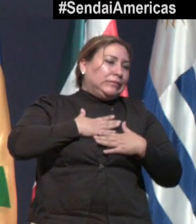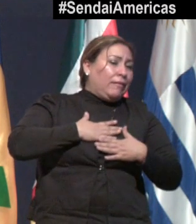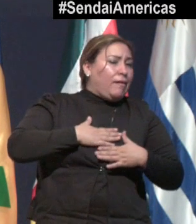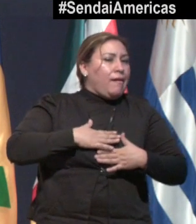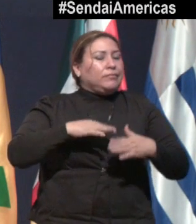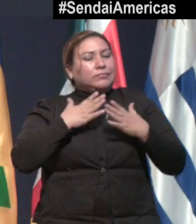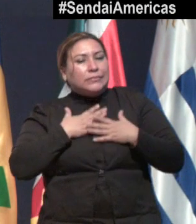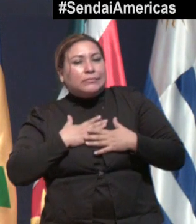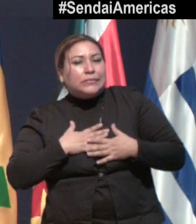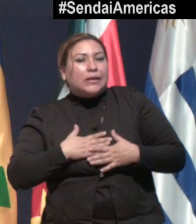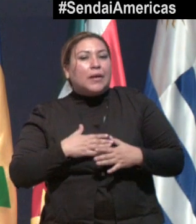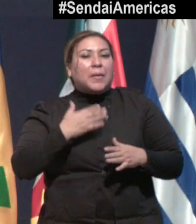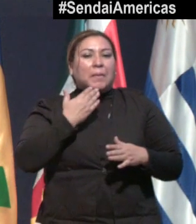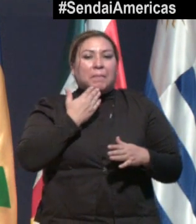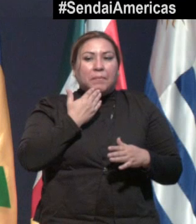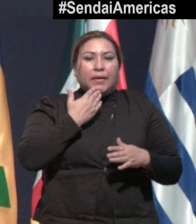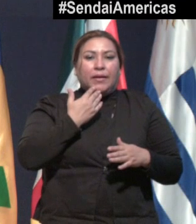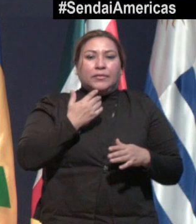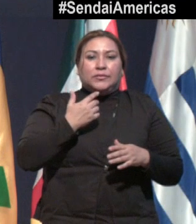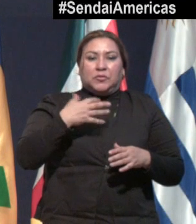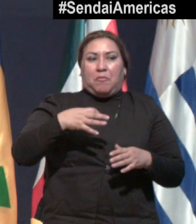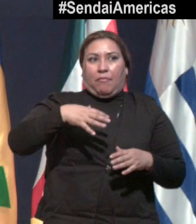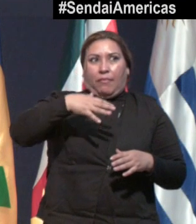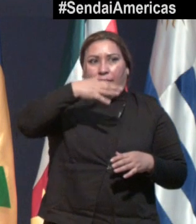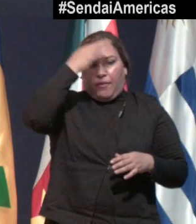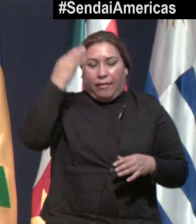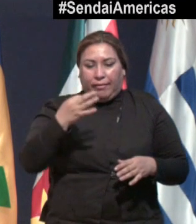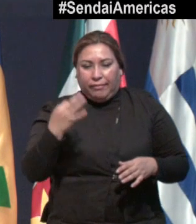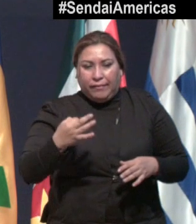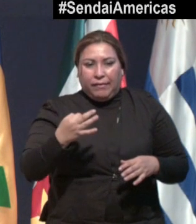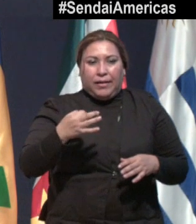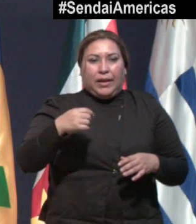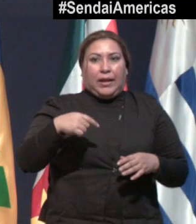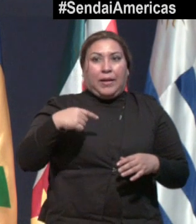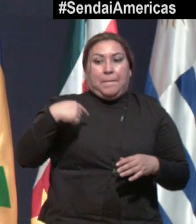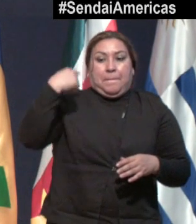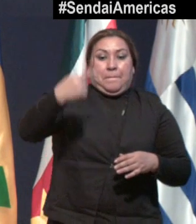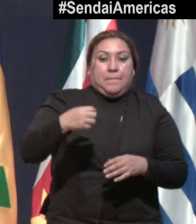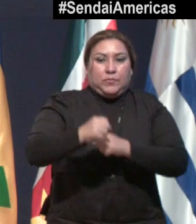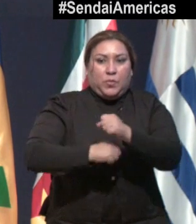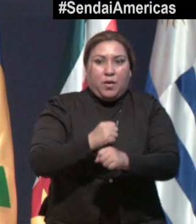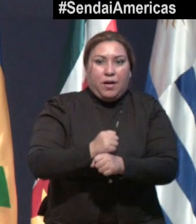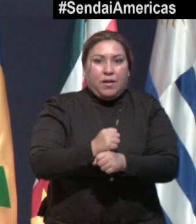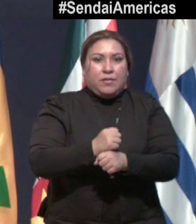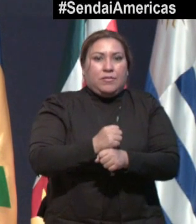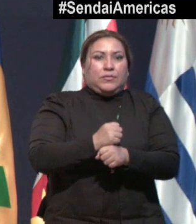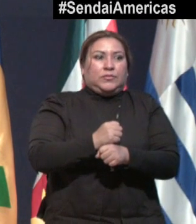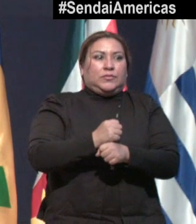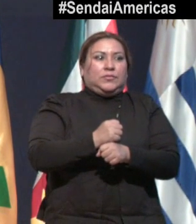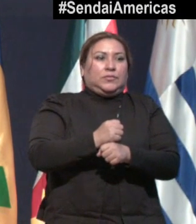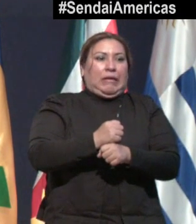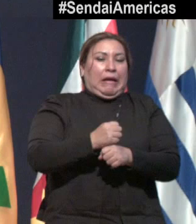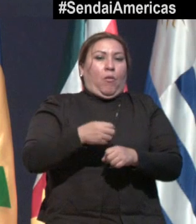grande, pero eso no nos da ninguna garantía que el año siguiente nos caen varios cientos de años